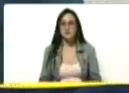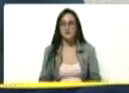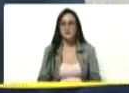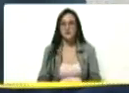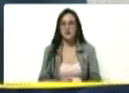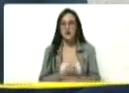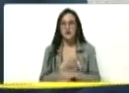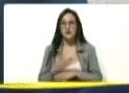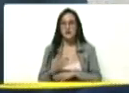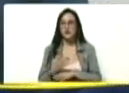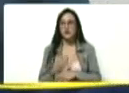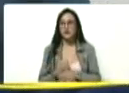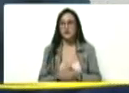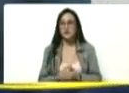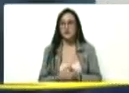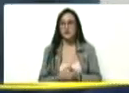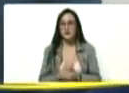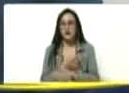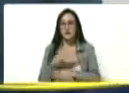ALBA TCP,